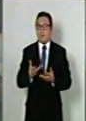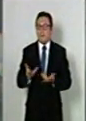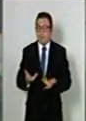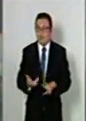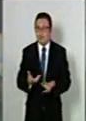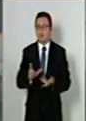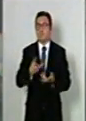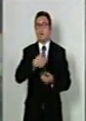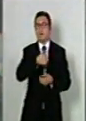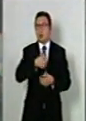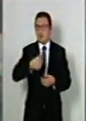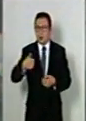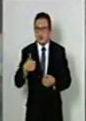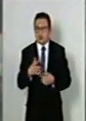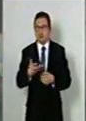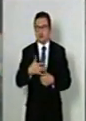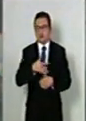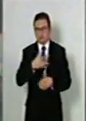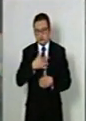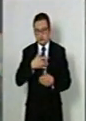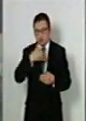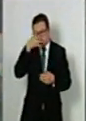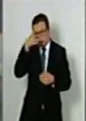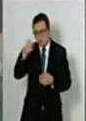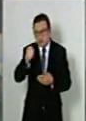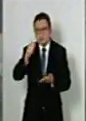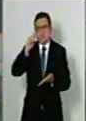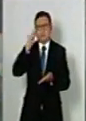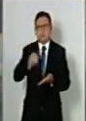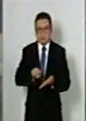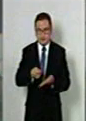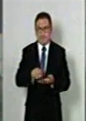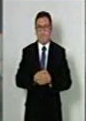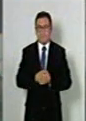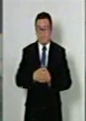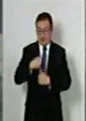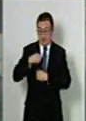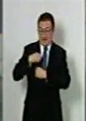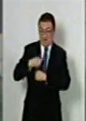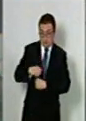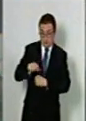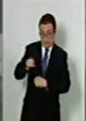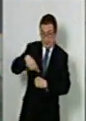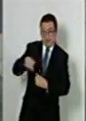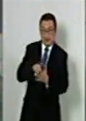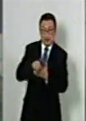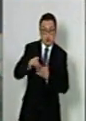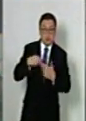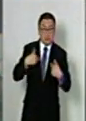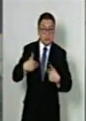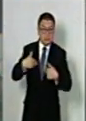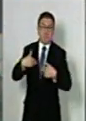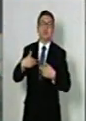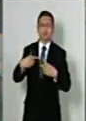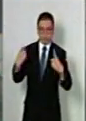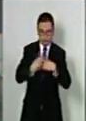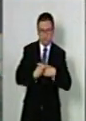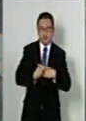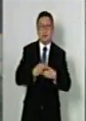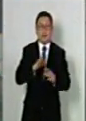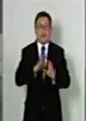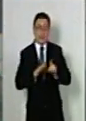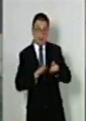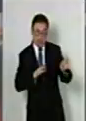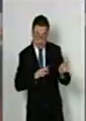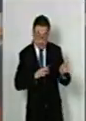La concepción es solamente las autoridades pueden violar derechos humanos. Los delincuentes cometen delitos